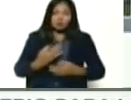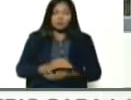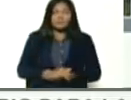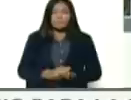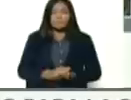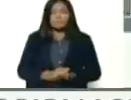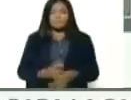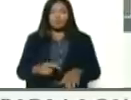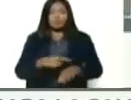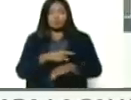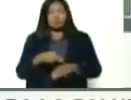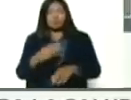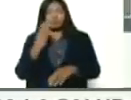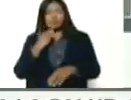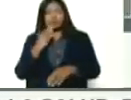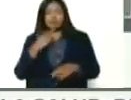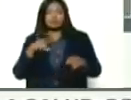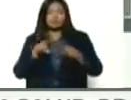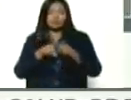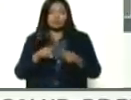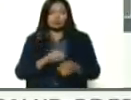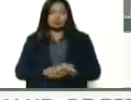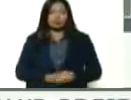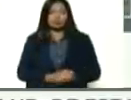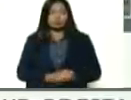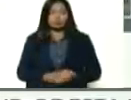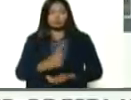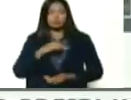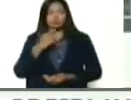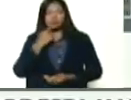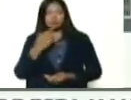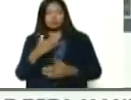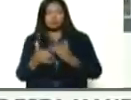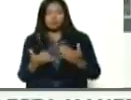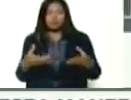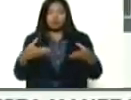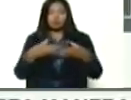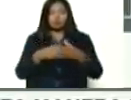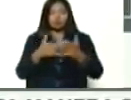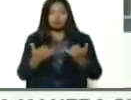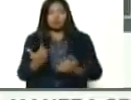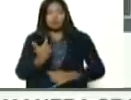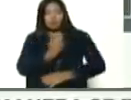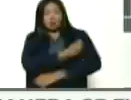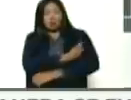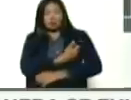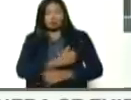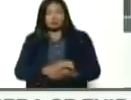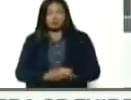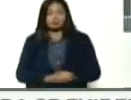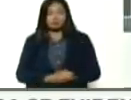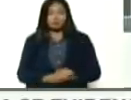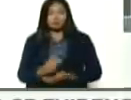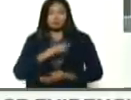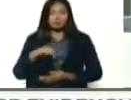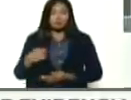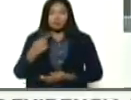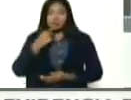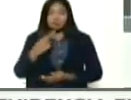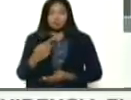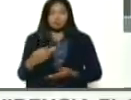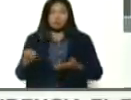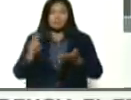experimental hemos dicho que esta primera generación de vacunas lo hemos dicho varias veces